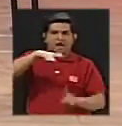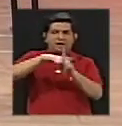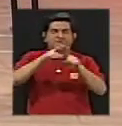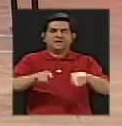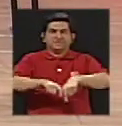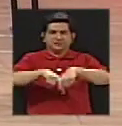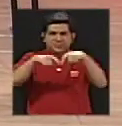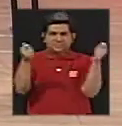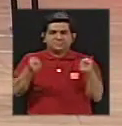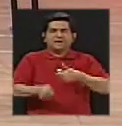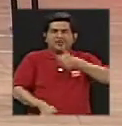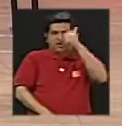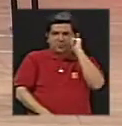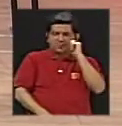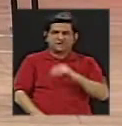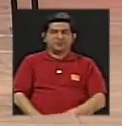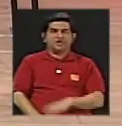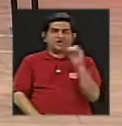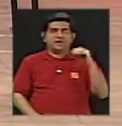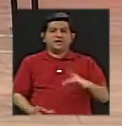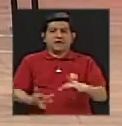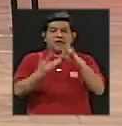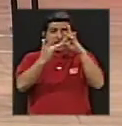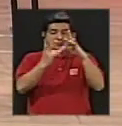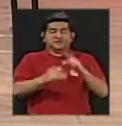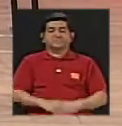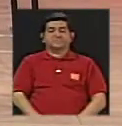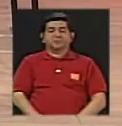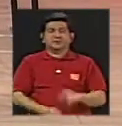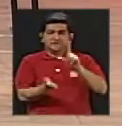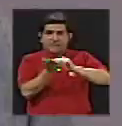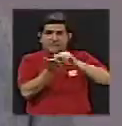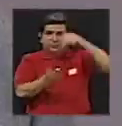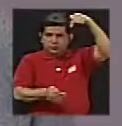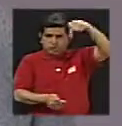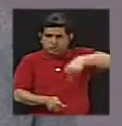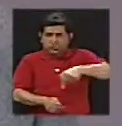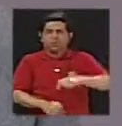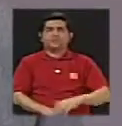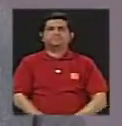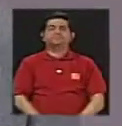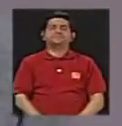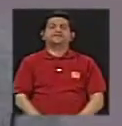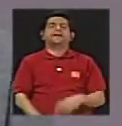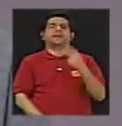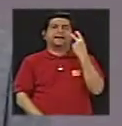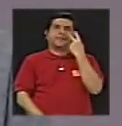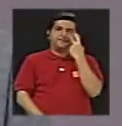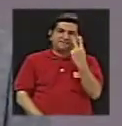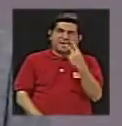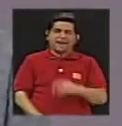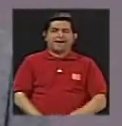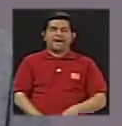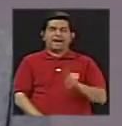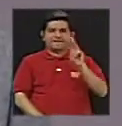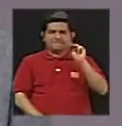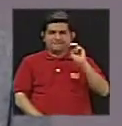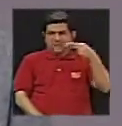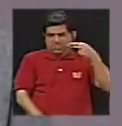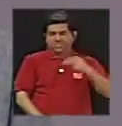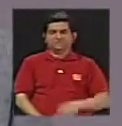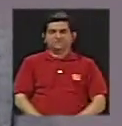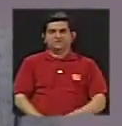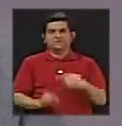semanario del día de ayer y la edición extraordinaria del día de hoy. Vea, Mauricio, yo creo que